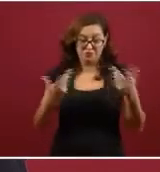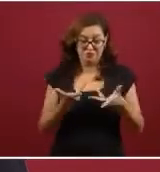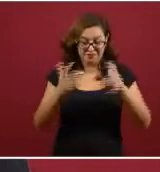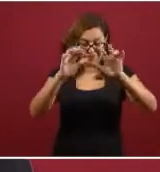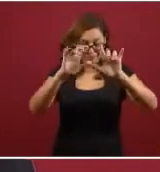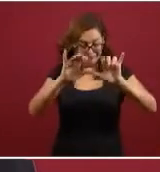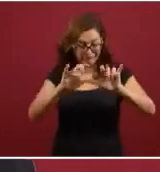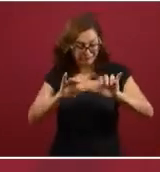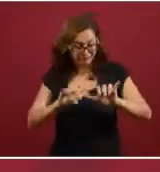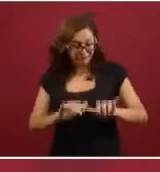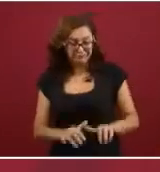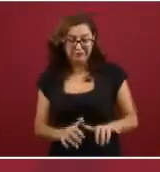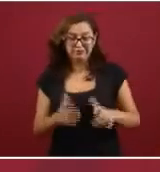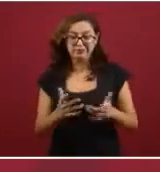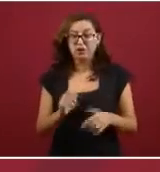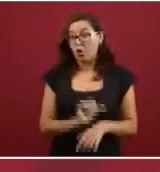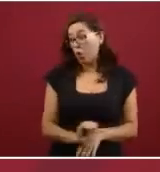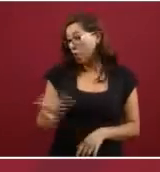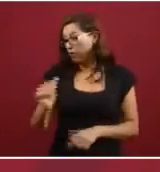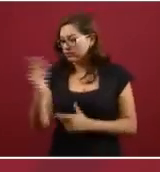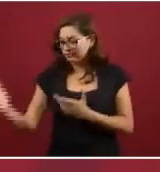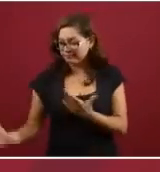porque había otra versión